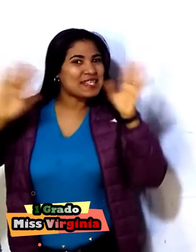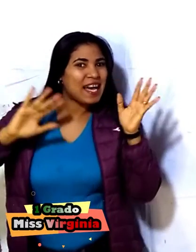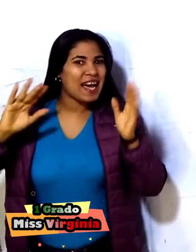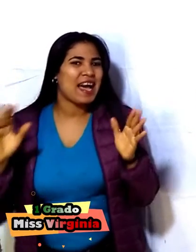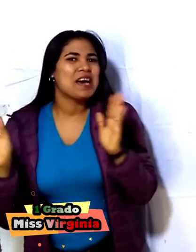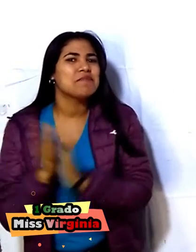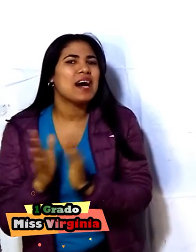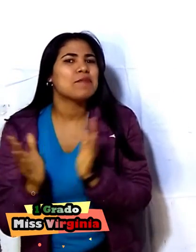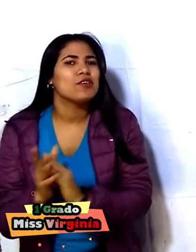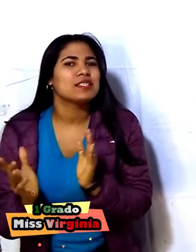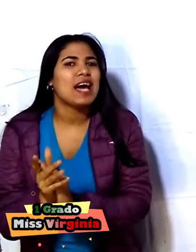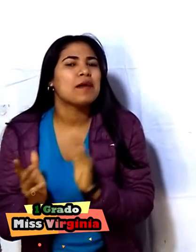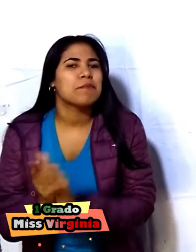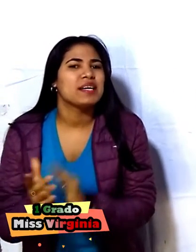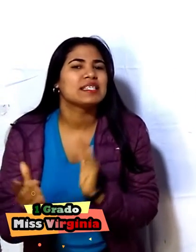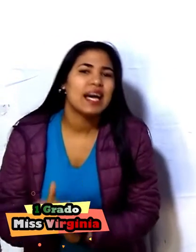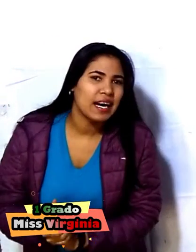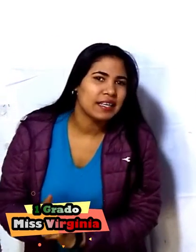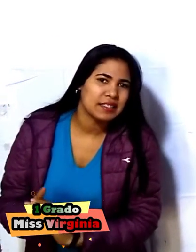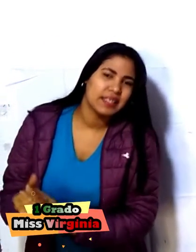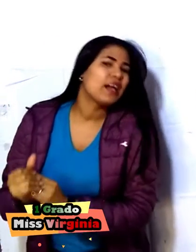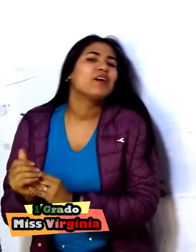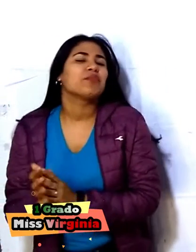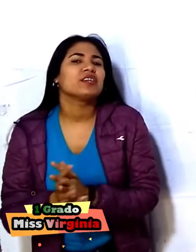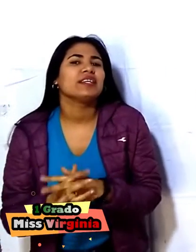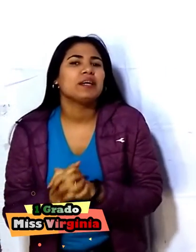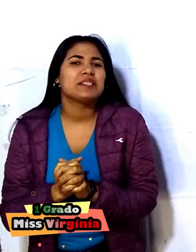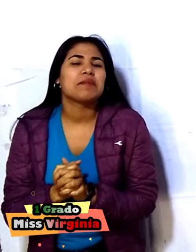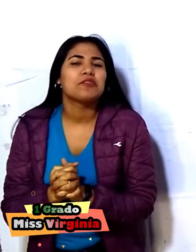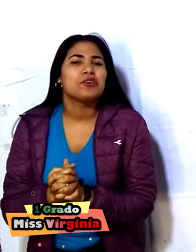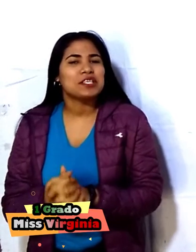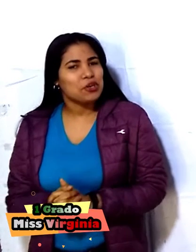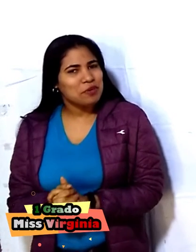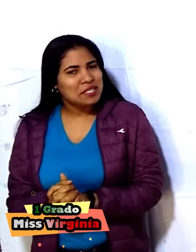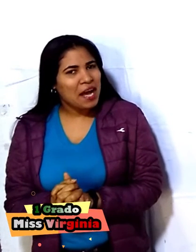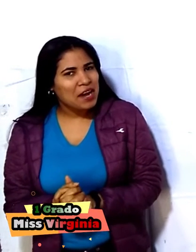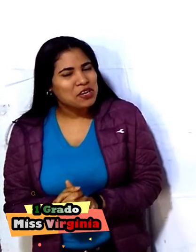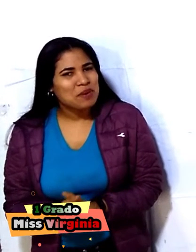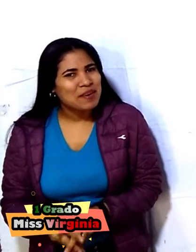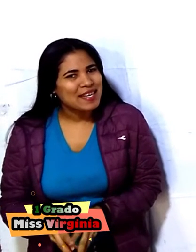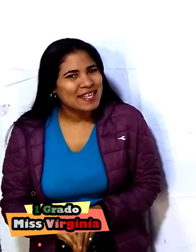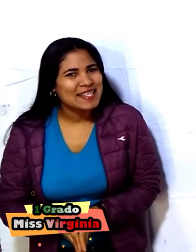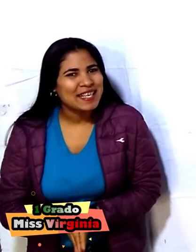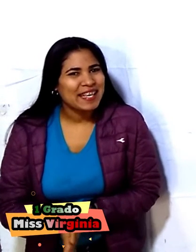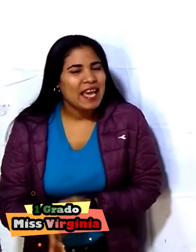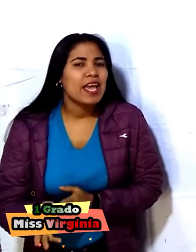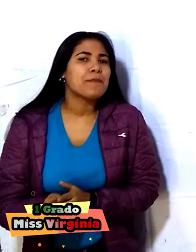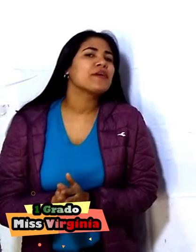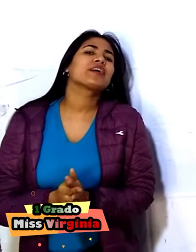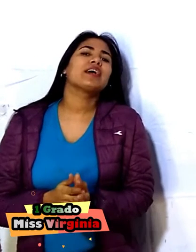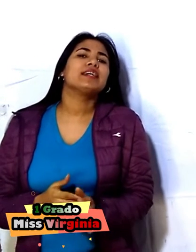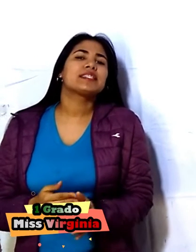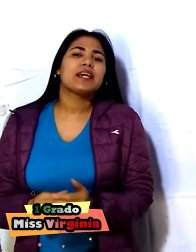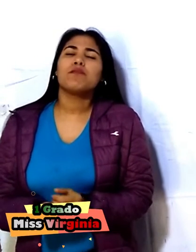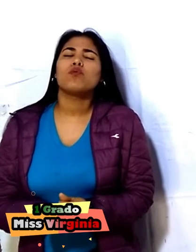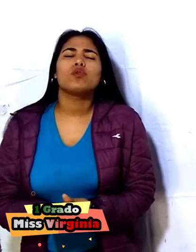¿cómo está? Vamos a empezar. Buenos días, mis amores, ¿cómo están? ¿Cómo amanece?